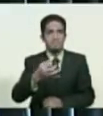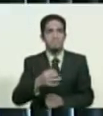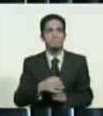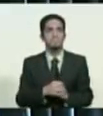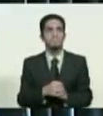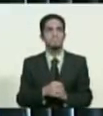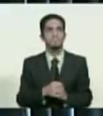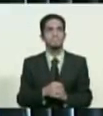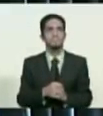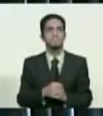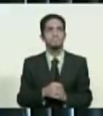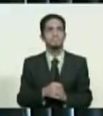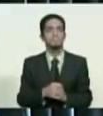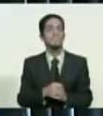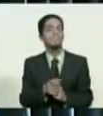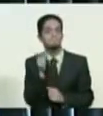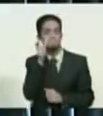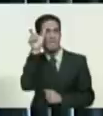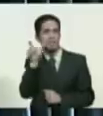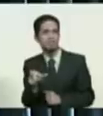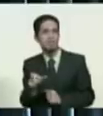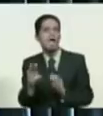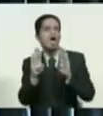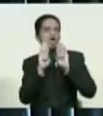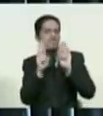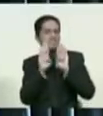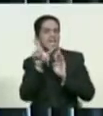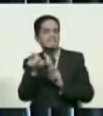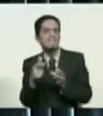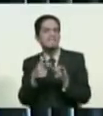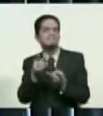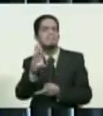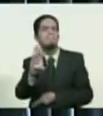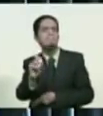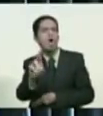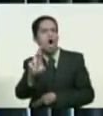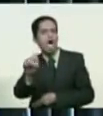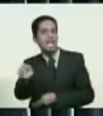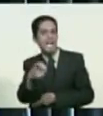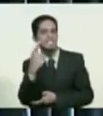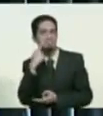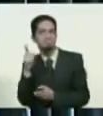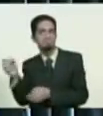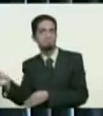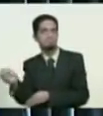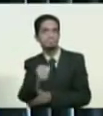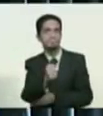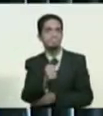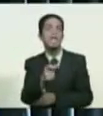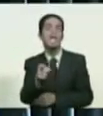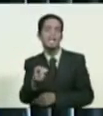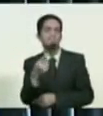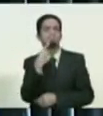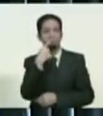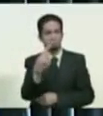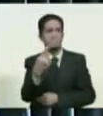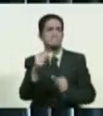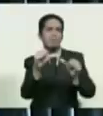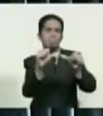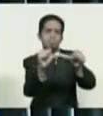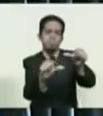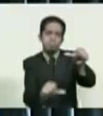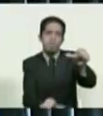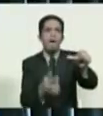Alias Bond, cuando confiesa que Julio Borges habló con Requesén para que lo pasara, estaba diciendo la verdad.